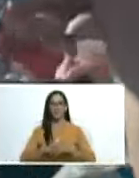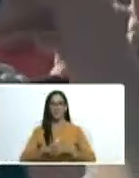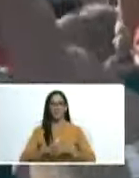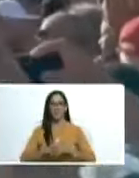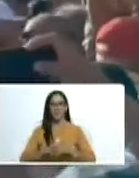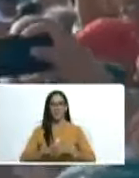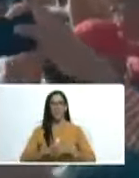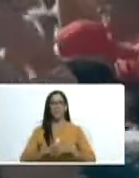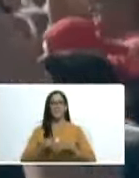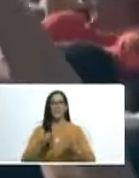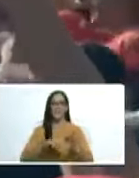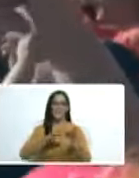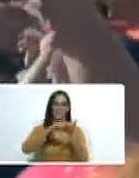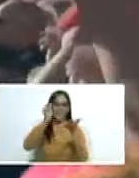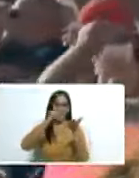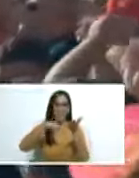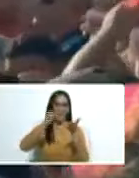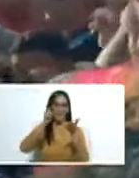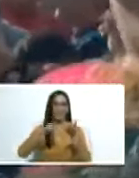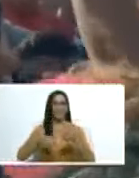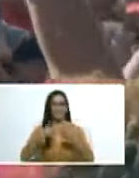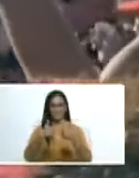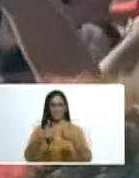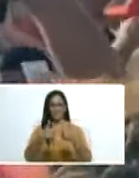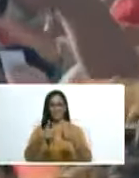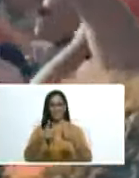Para que le den like. ¿Sí va?